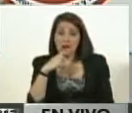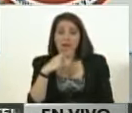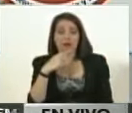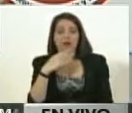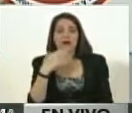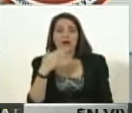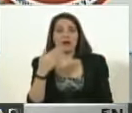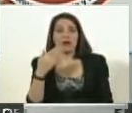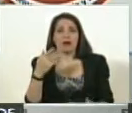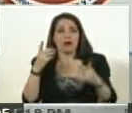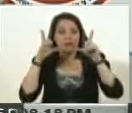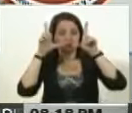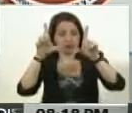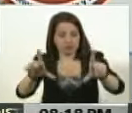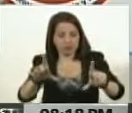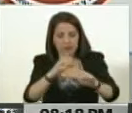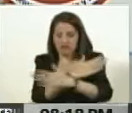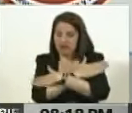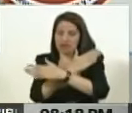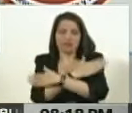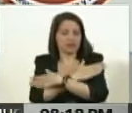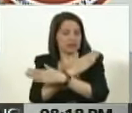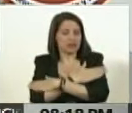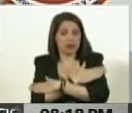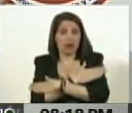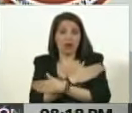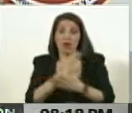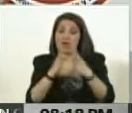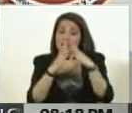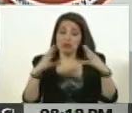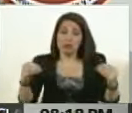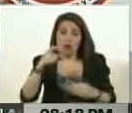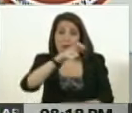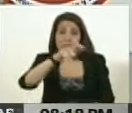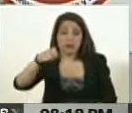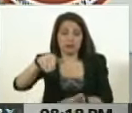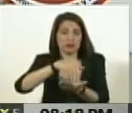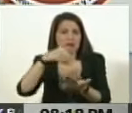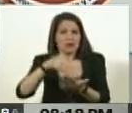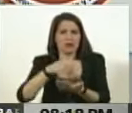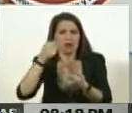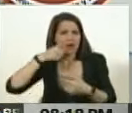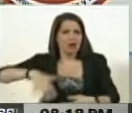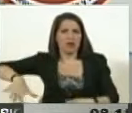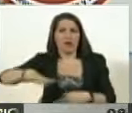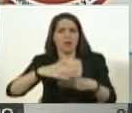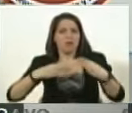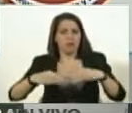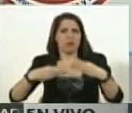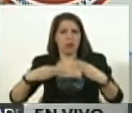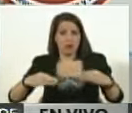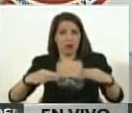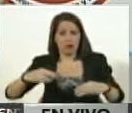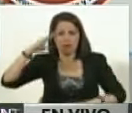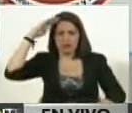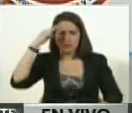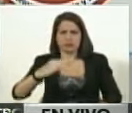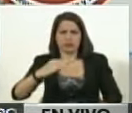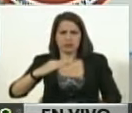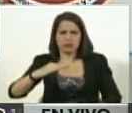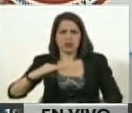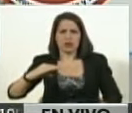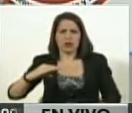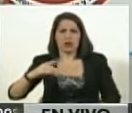reconocimiento y felicitación a los servidores públicos de la Guardia Nacional Bolivariana y de la Policía